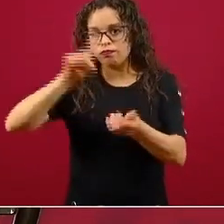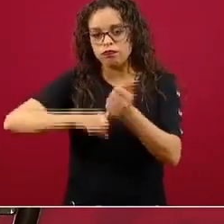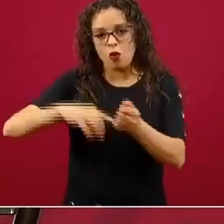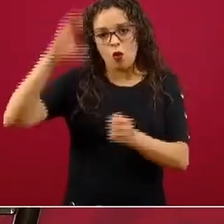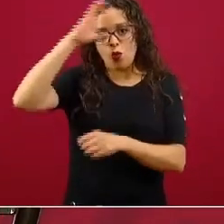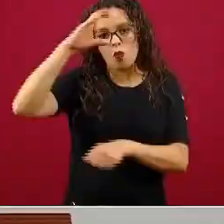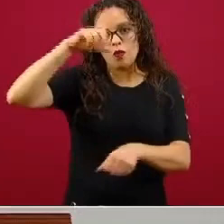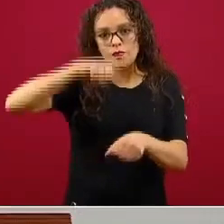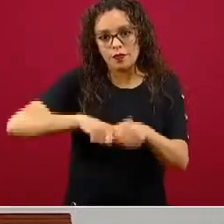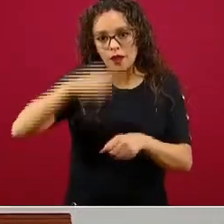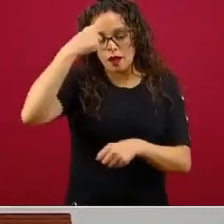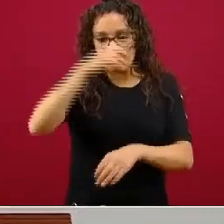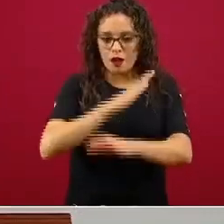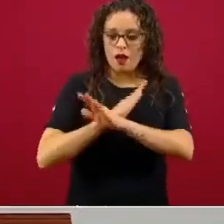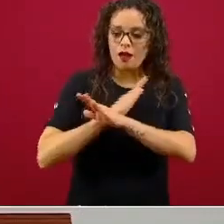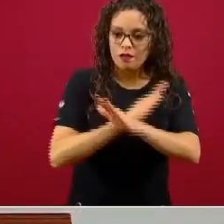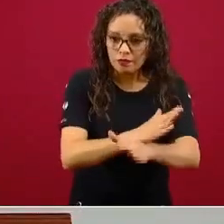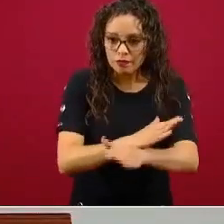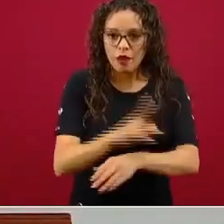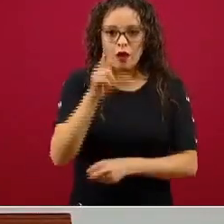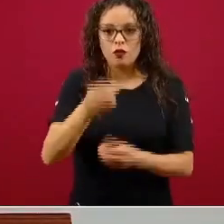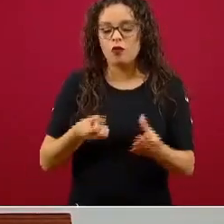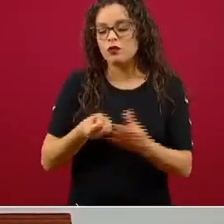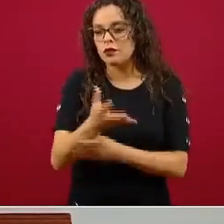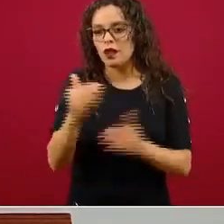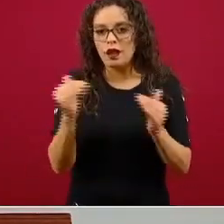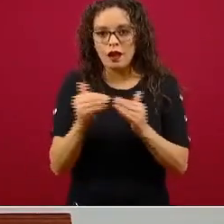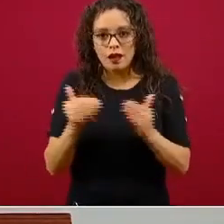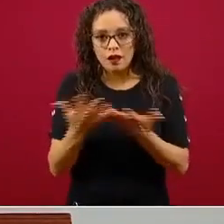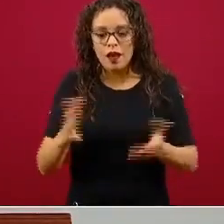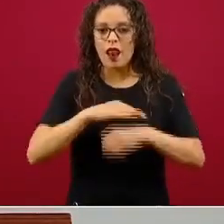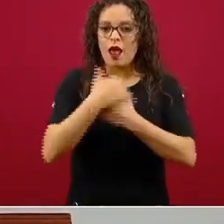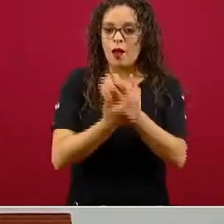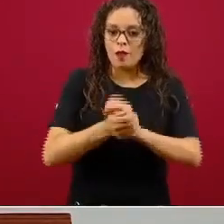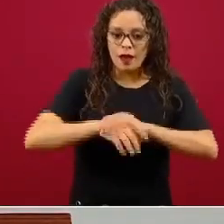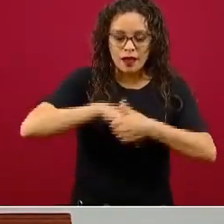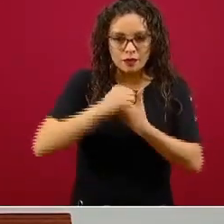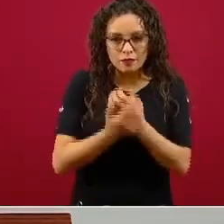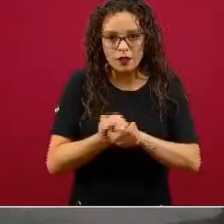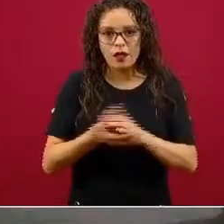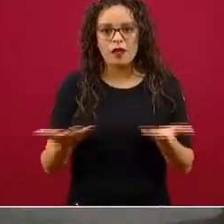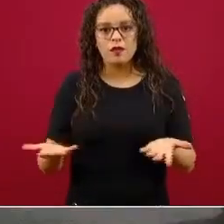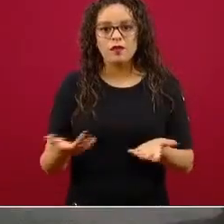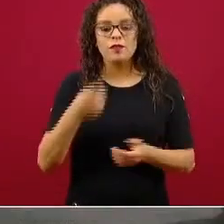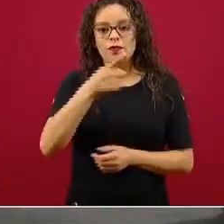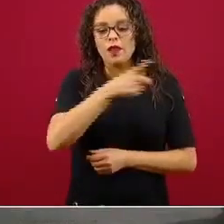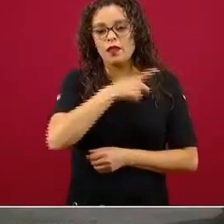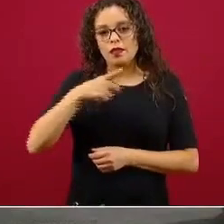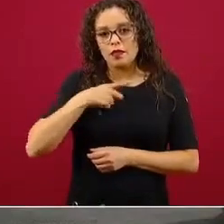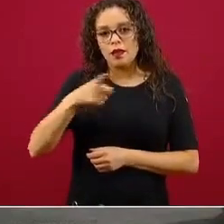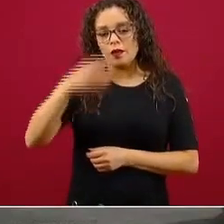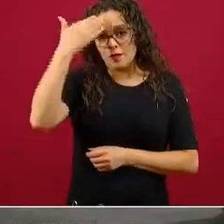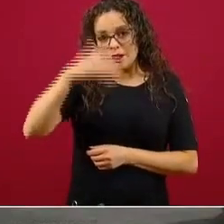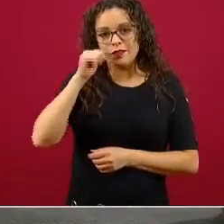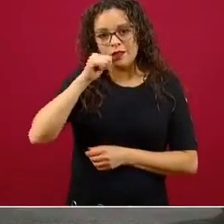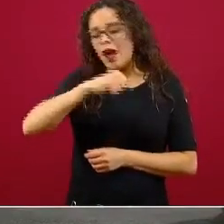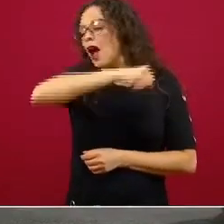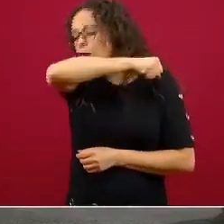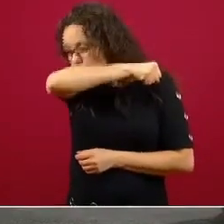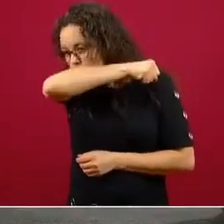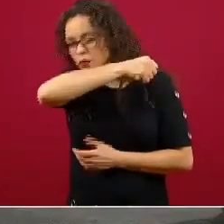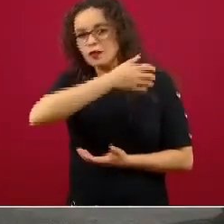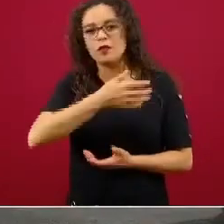manos, ejecutando la etiqueta respiratoria y quedándonos en casa. Gracias. Gracias. Usted,